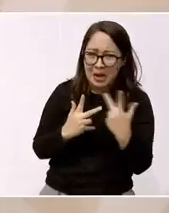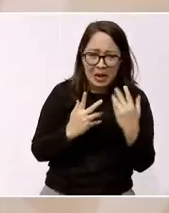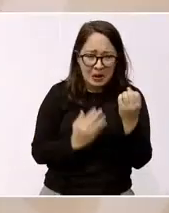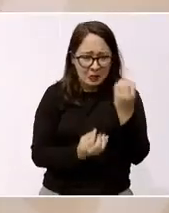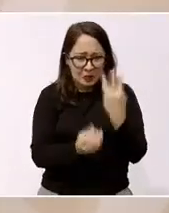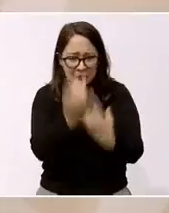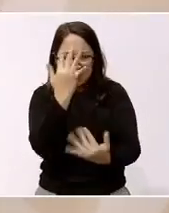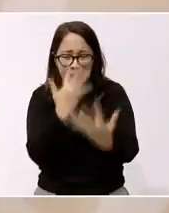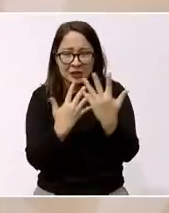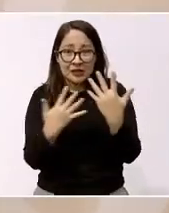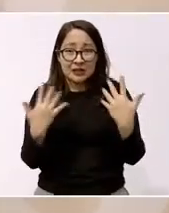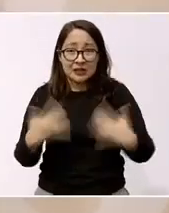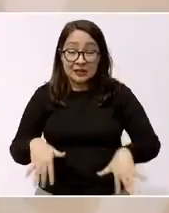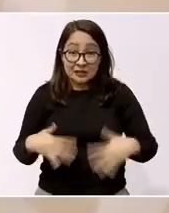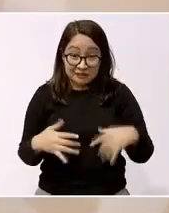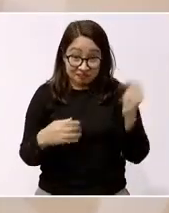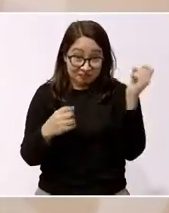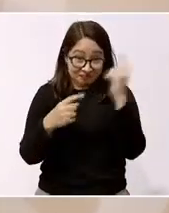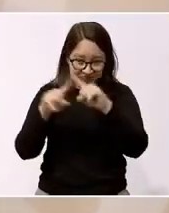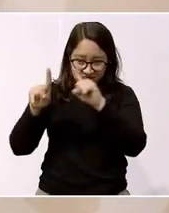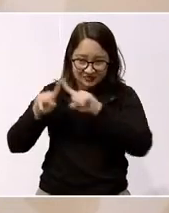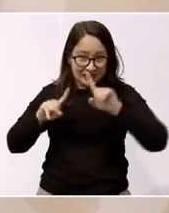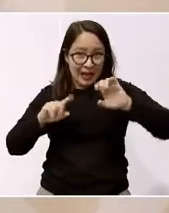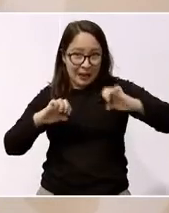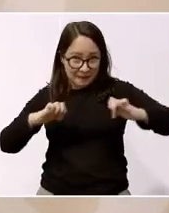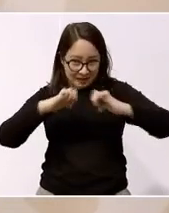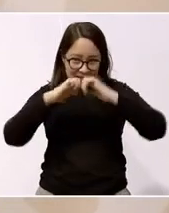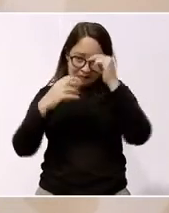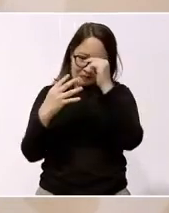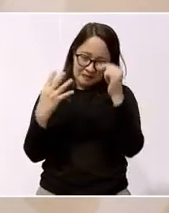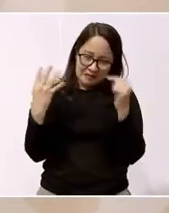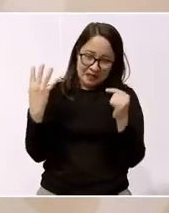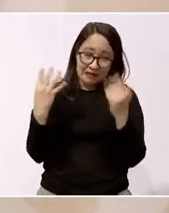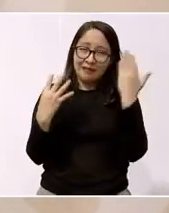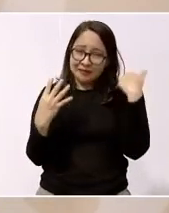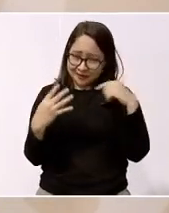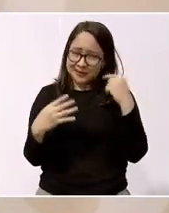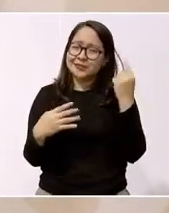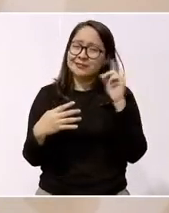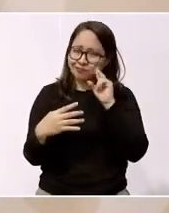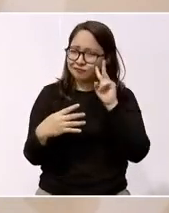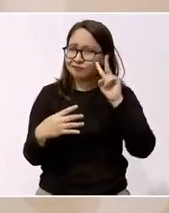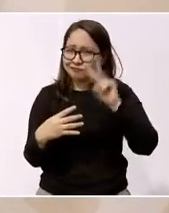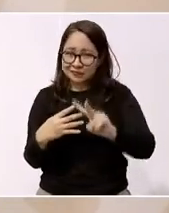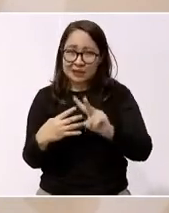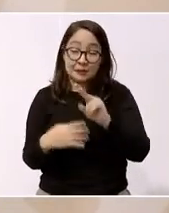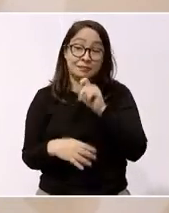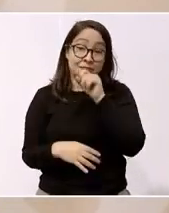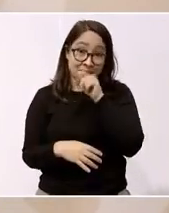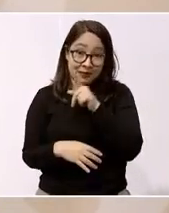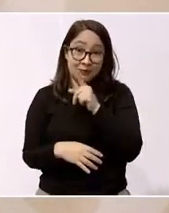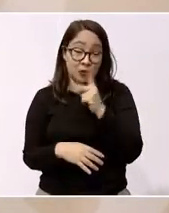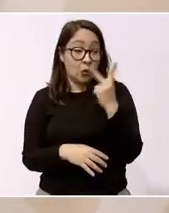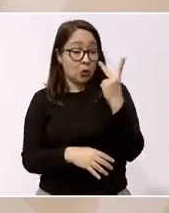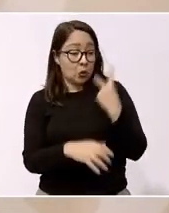pandemia que hemos padecido durante mucho tiempo,